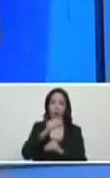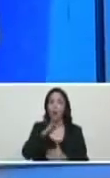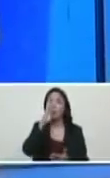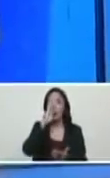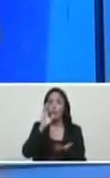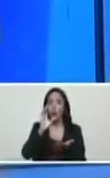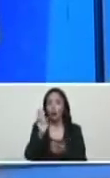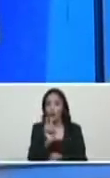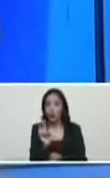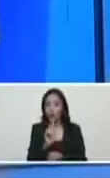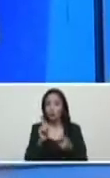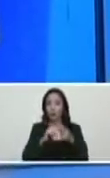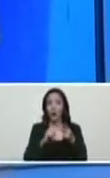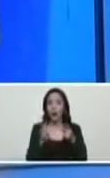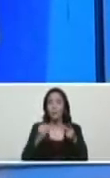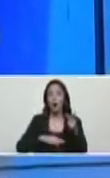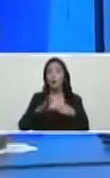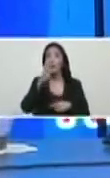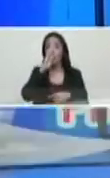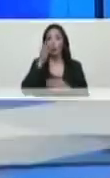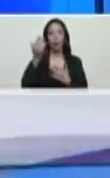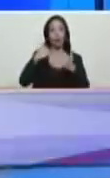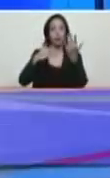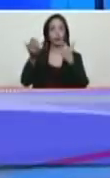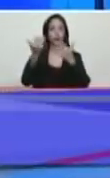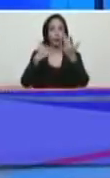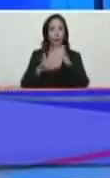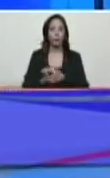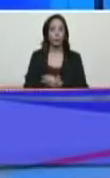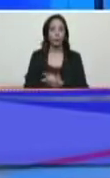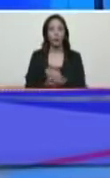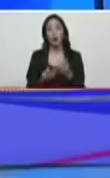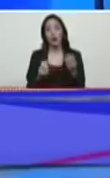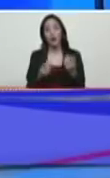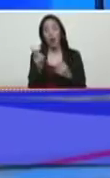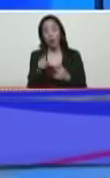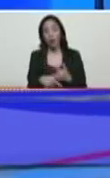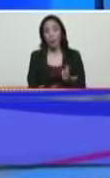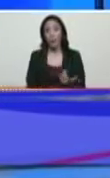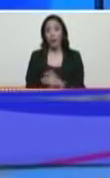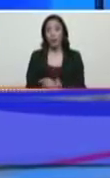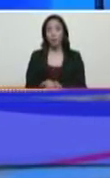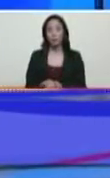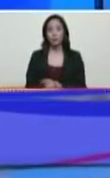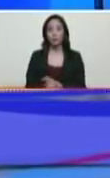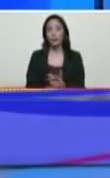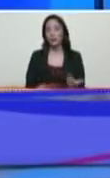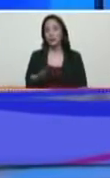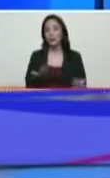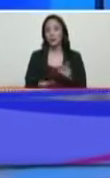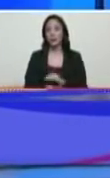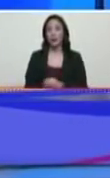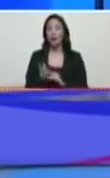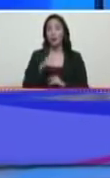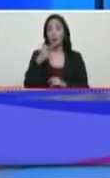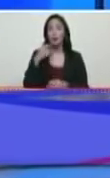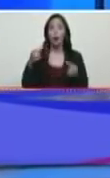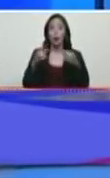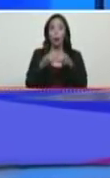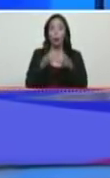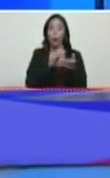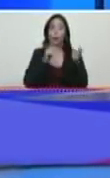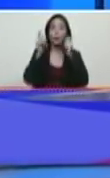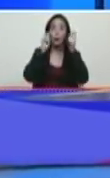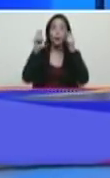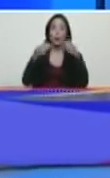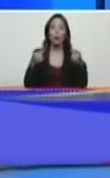el Banco del Tesoro. Pero además olvidé decirle, presidente, que en el marco de la Organización Mundial del Turismo